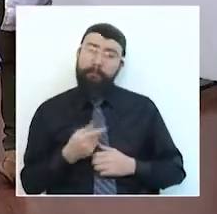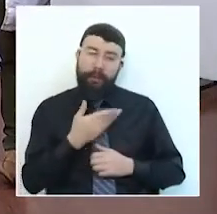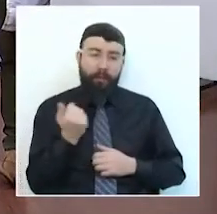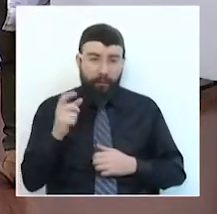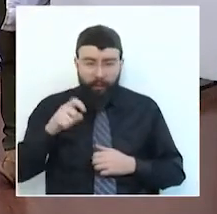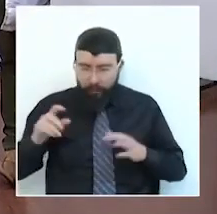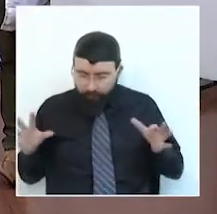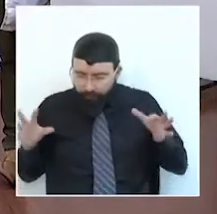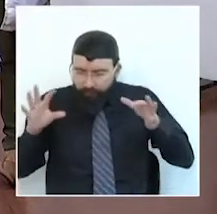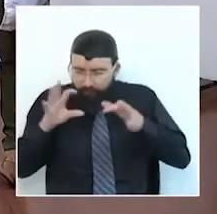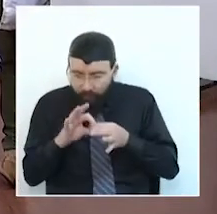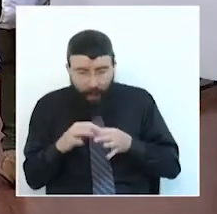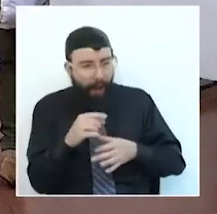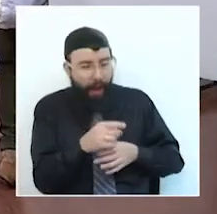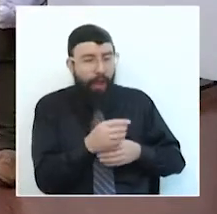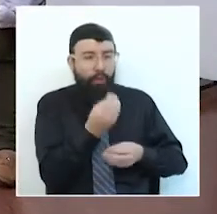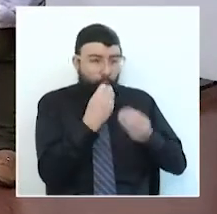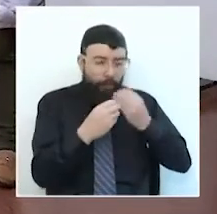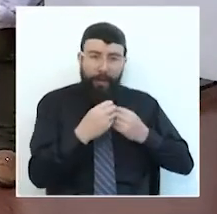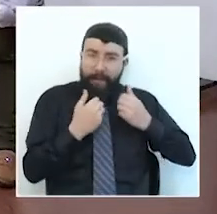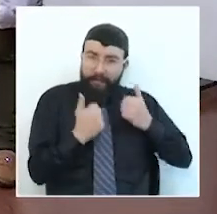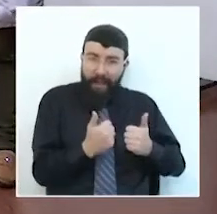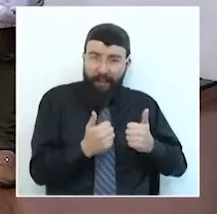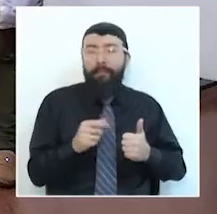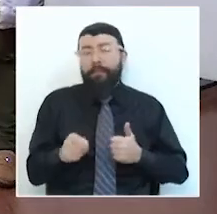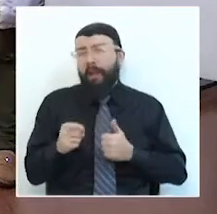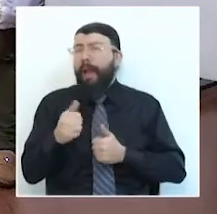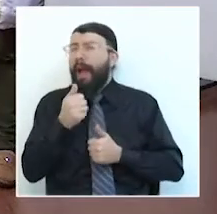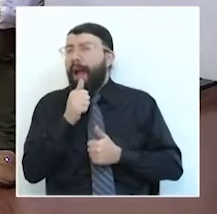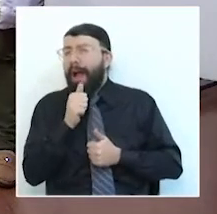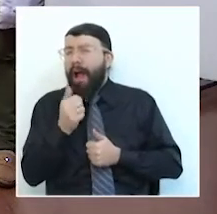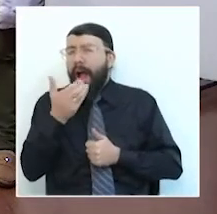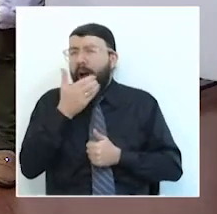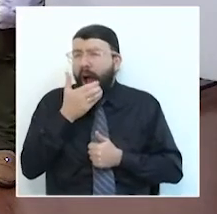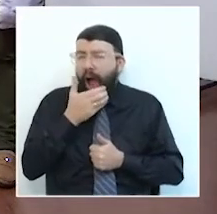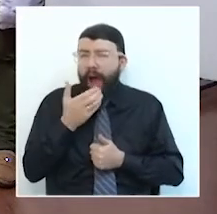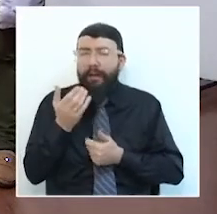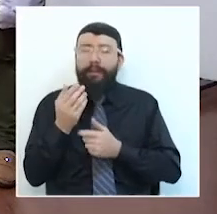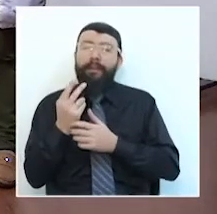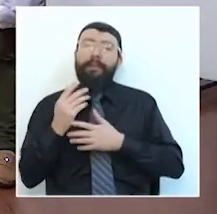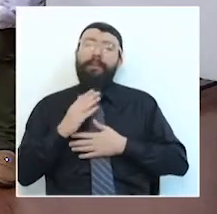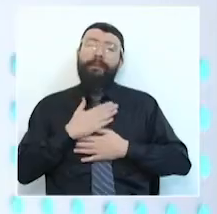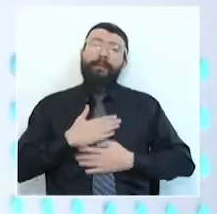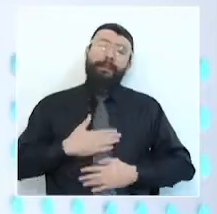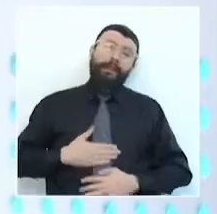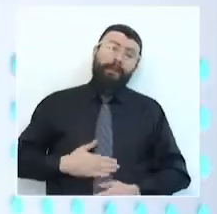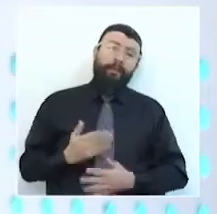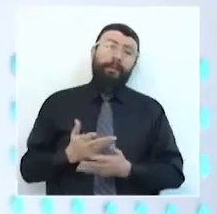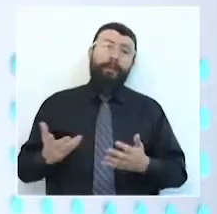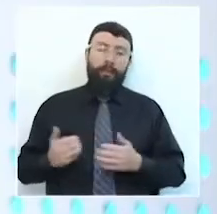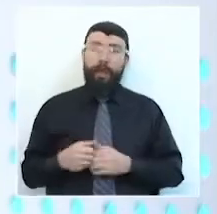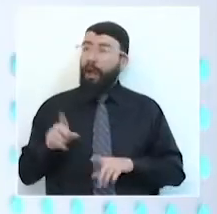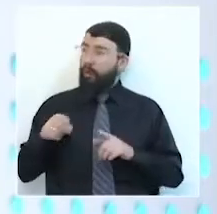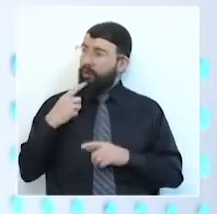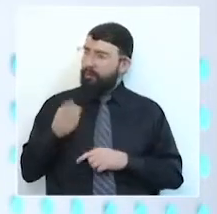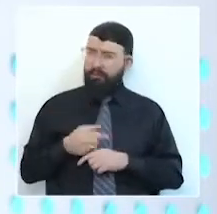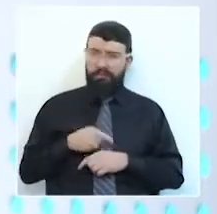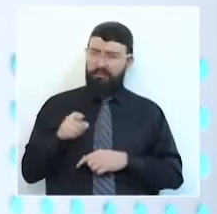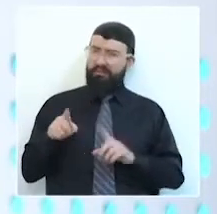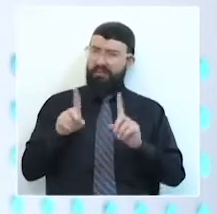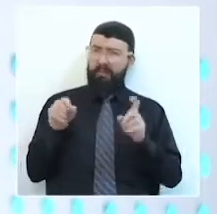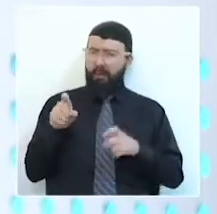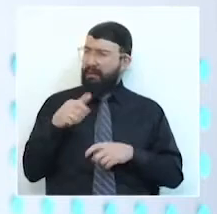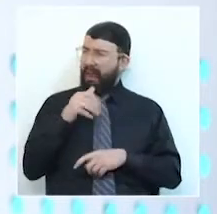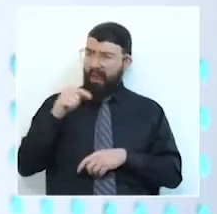todo ese aspecto importante para buscar el camino de la buena salud porque realmente ustedes dirán ay pero si no están hablando de